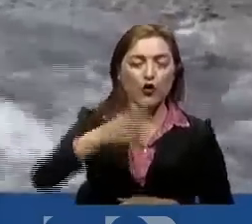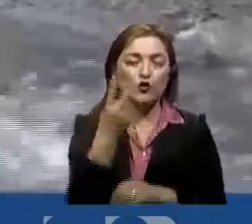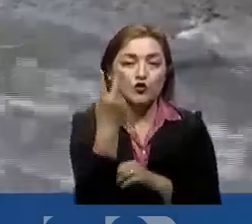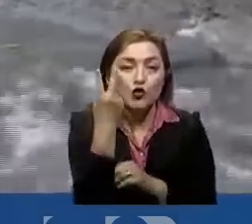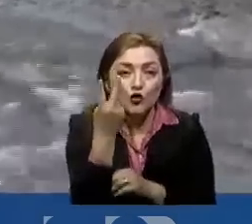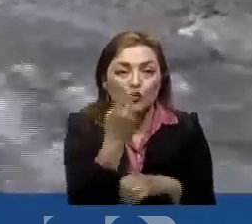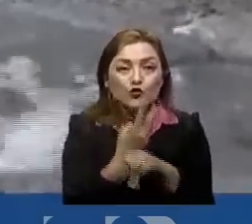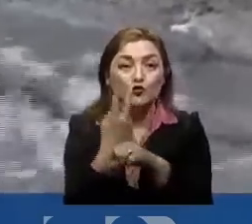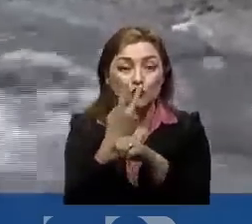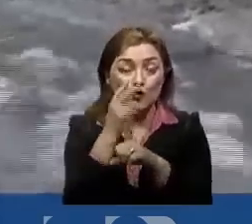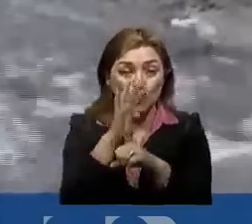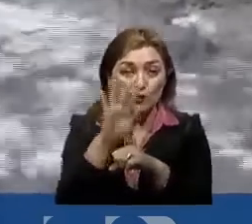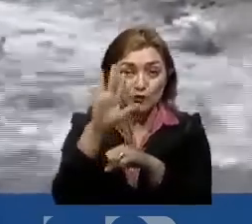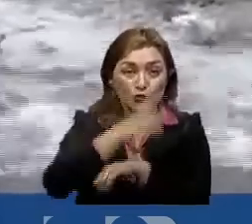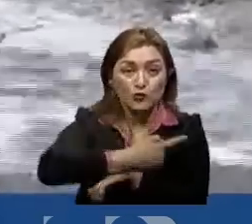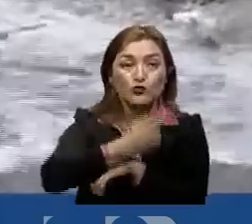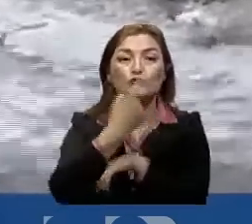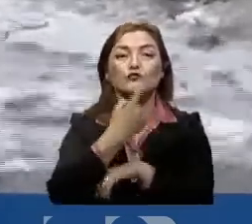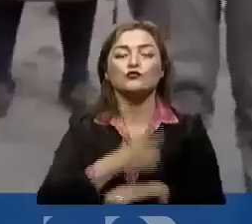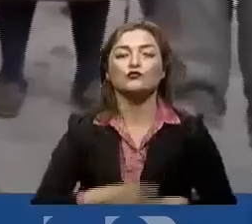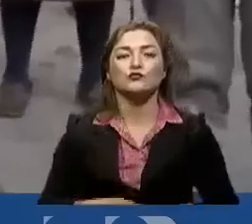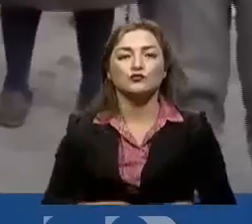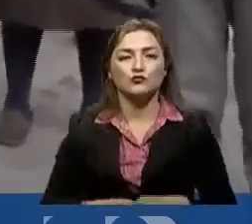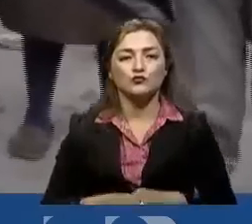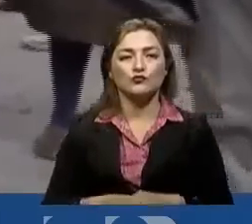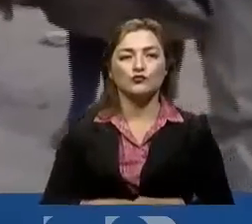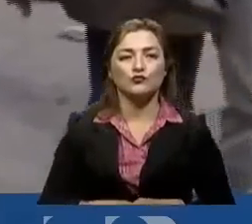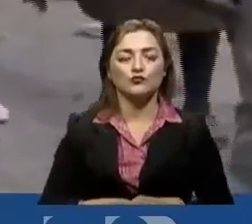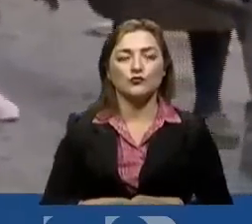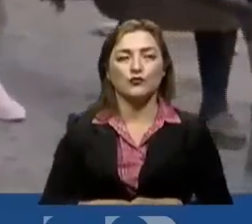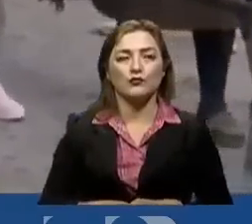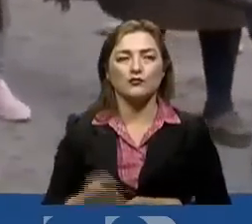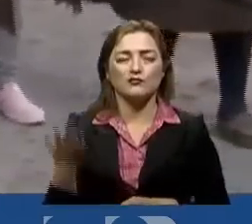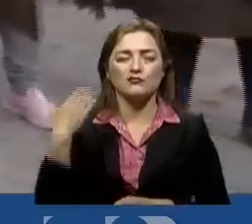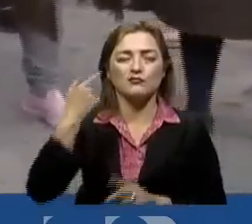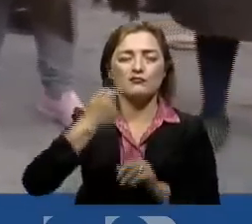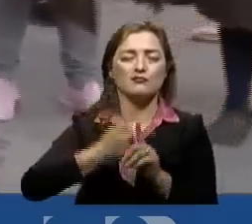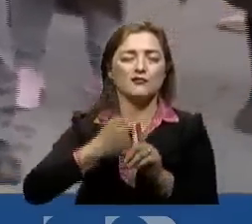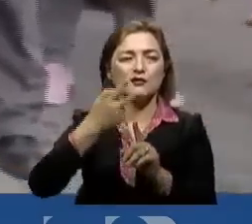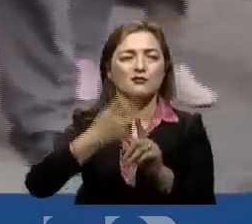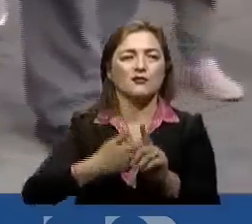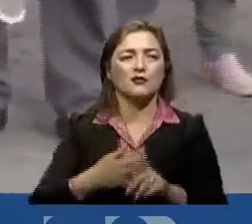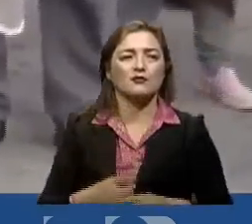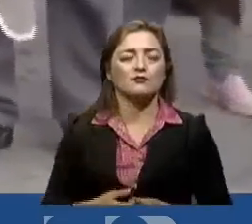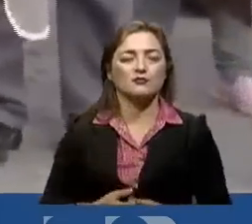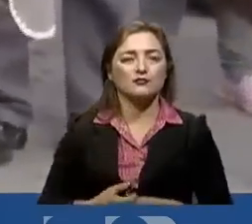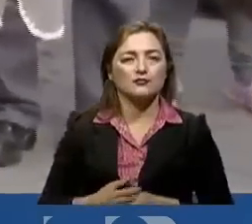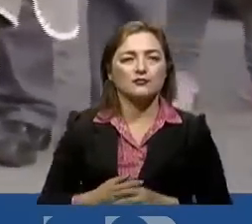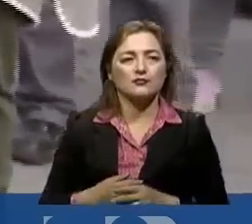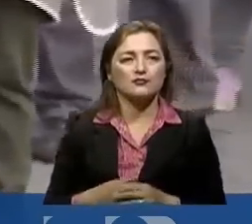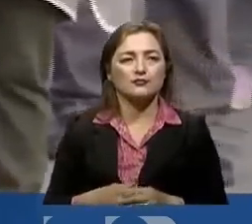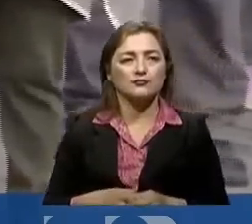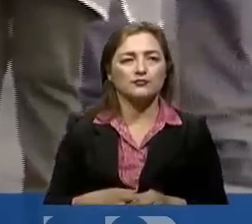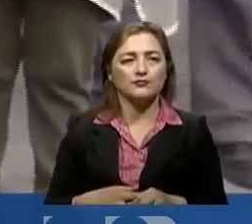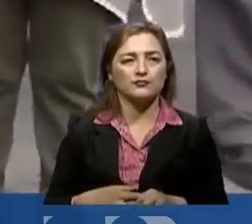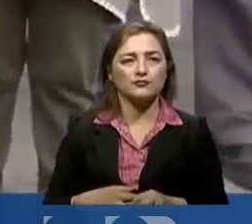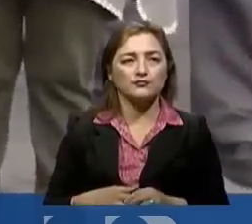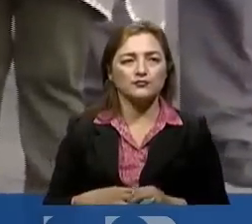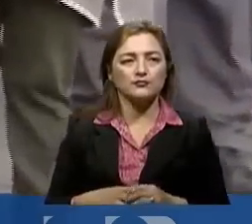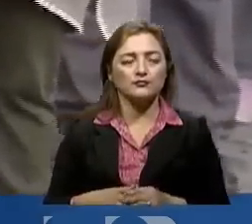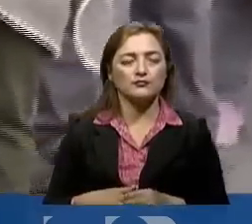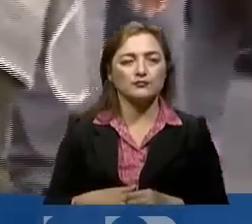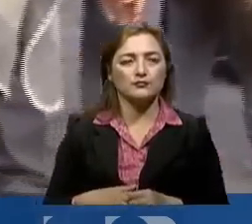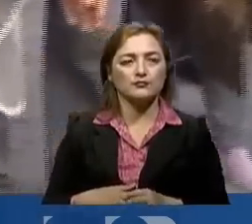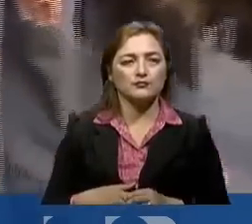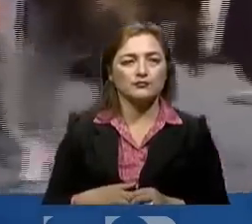4 o 5 días. Sí, verá, efectivamente el desabastecimiento viene hace algunos meses. Posterior a eso, nosotros solicitamos a los